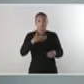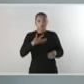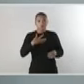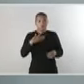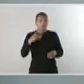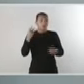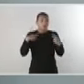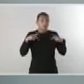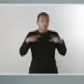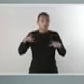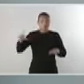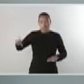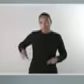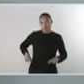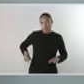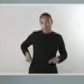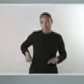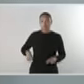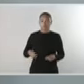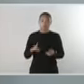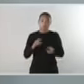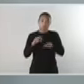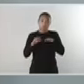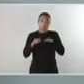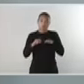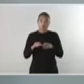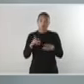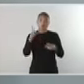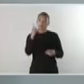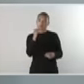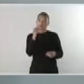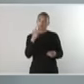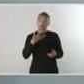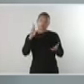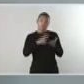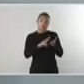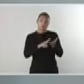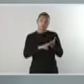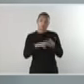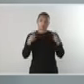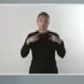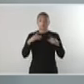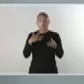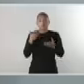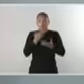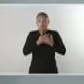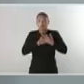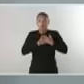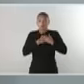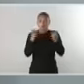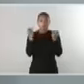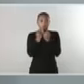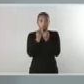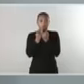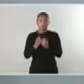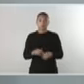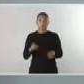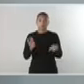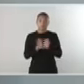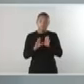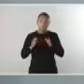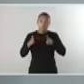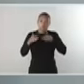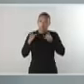policías con valores gente que realmente ame a sus semejantes si seguimos por el mismo camino